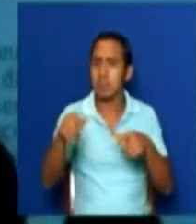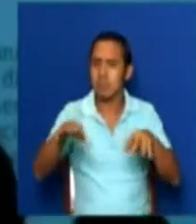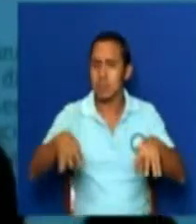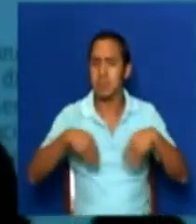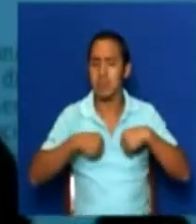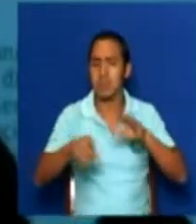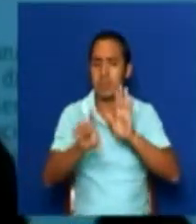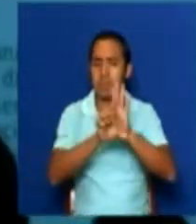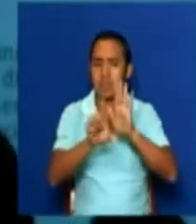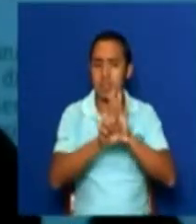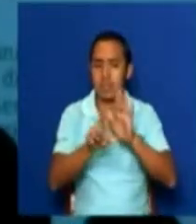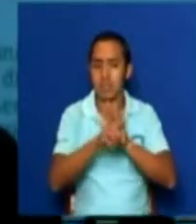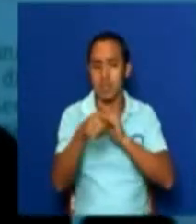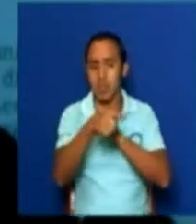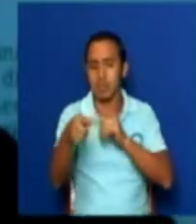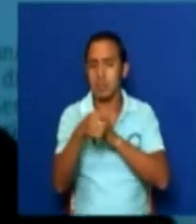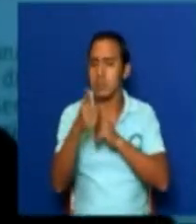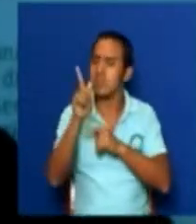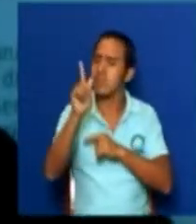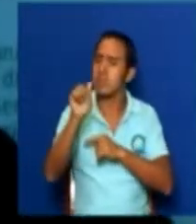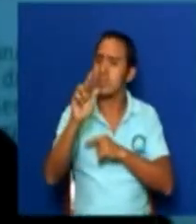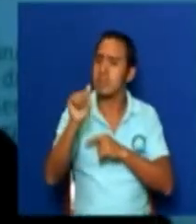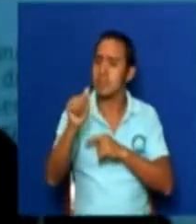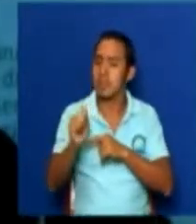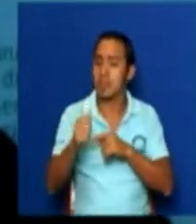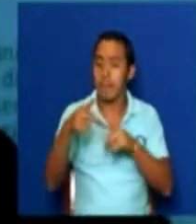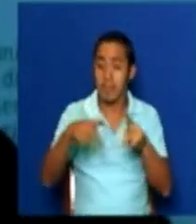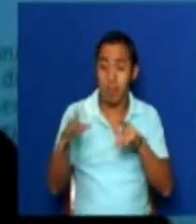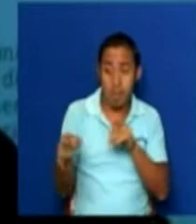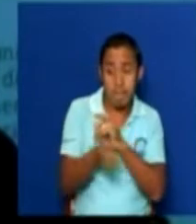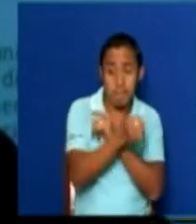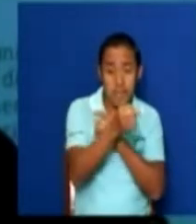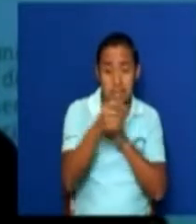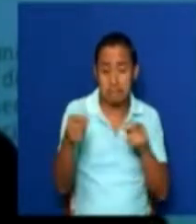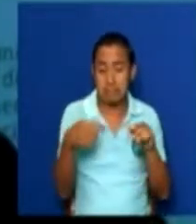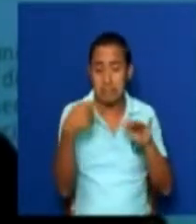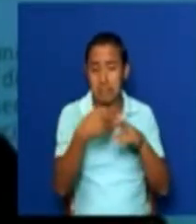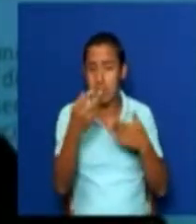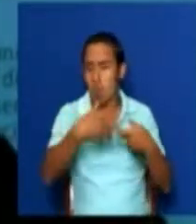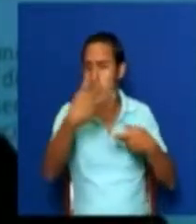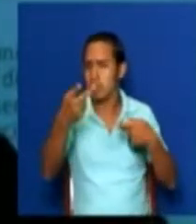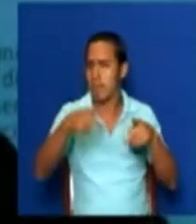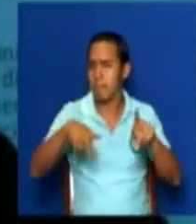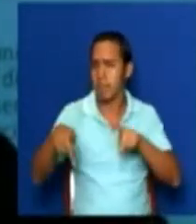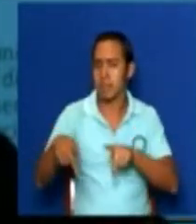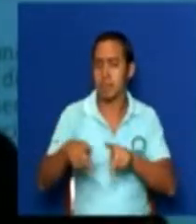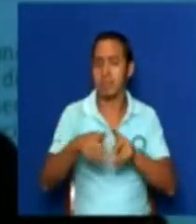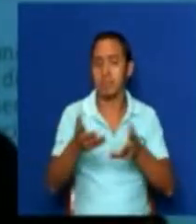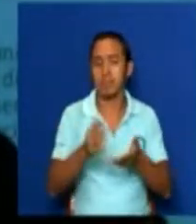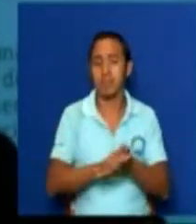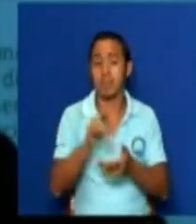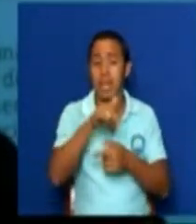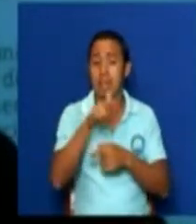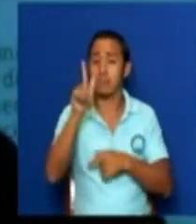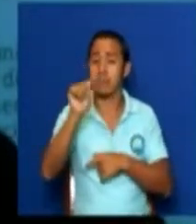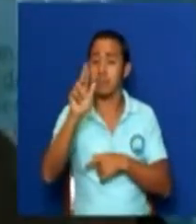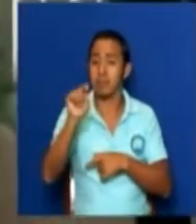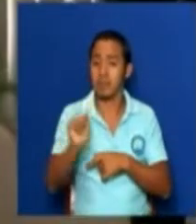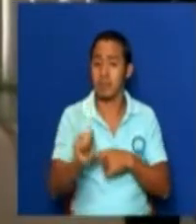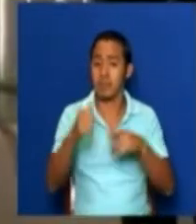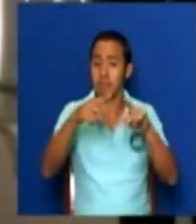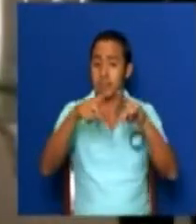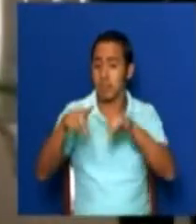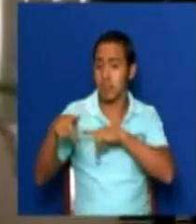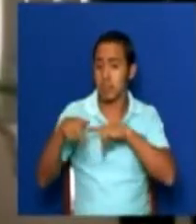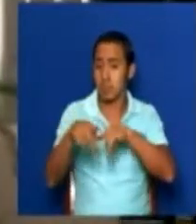la ley contra la trata de personas. ¿Quiénes somos las más vulnerables en la trata de personas?